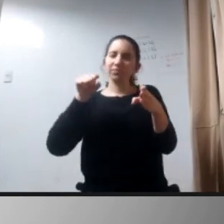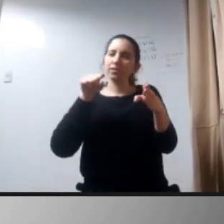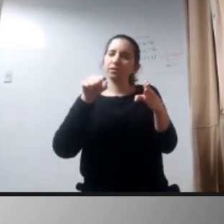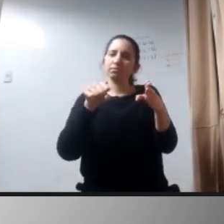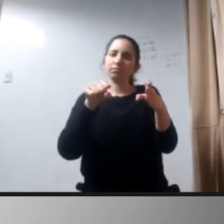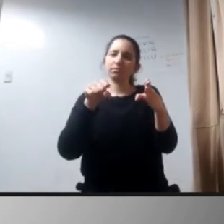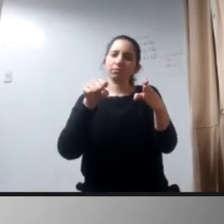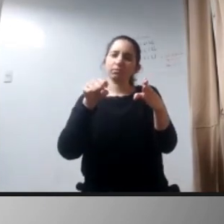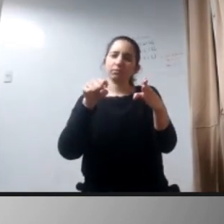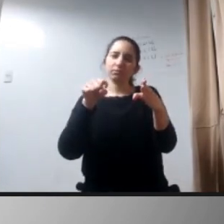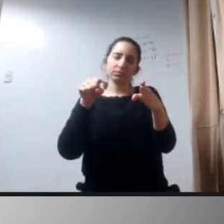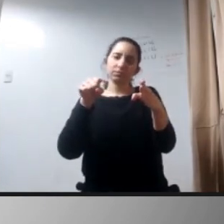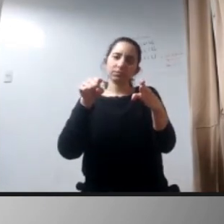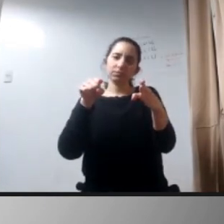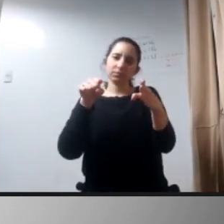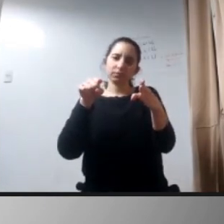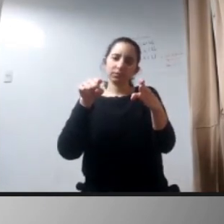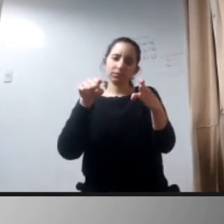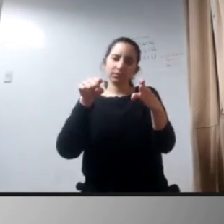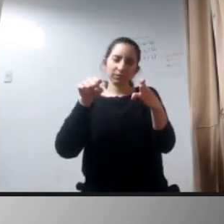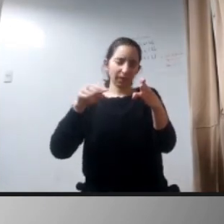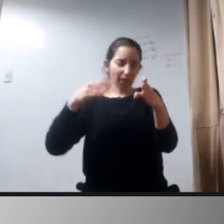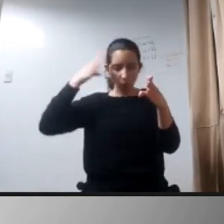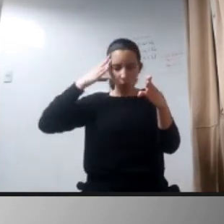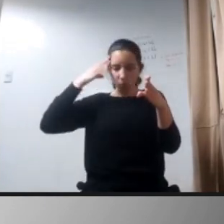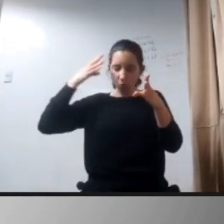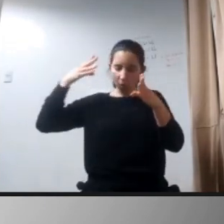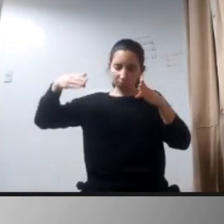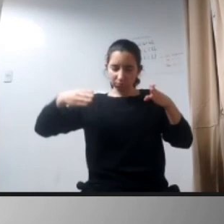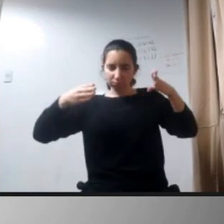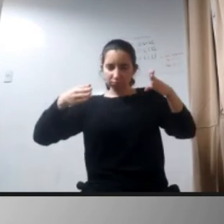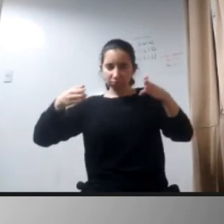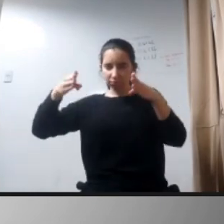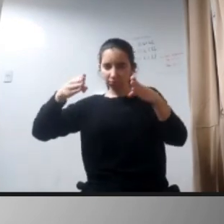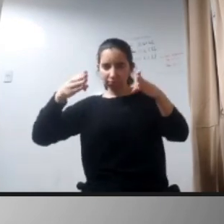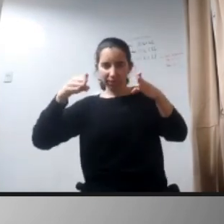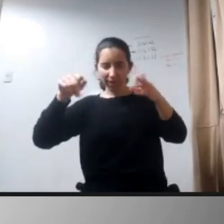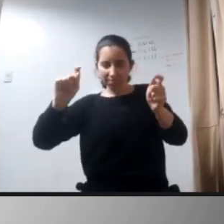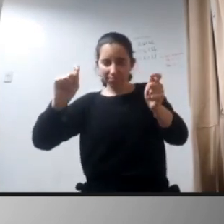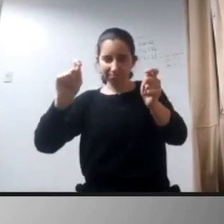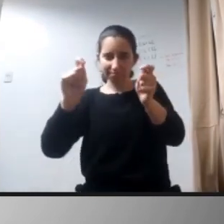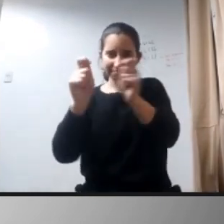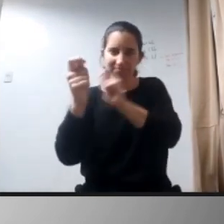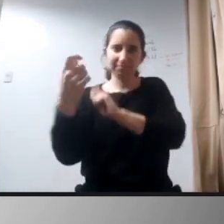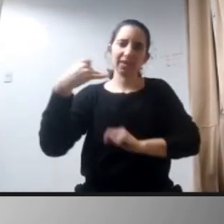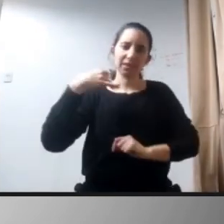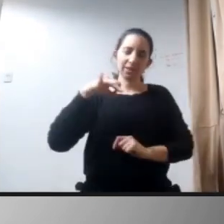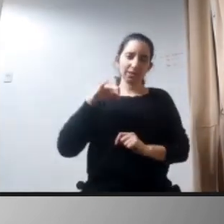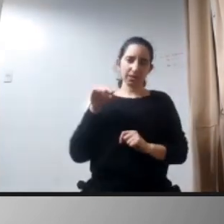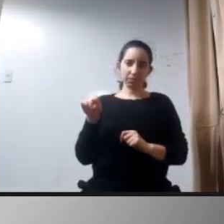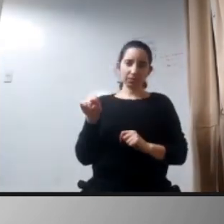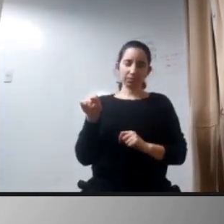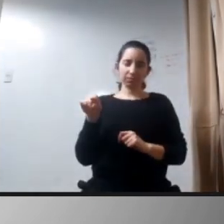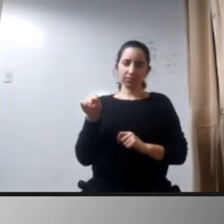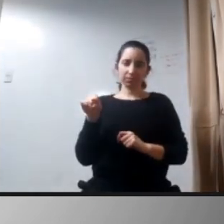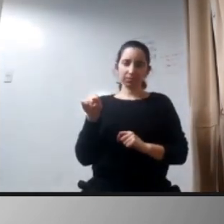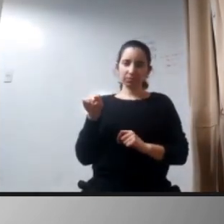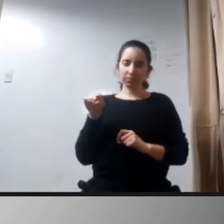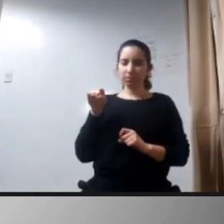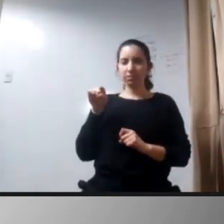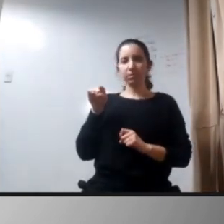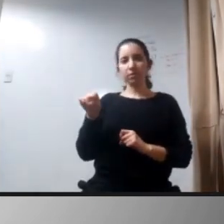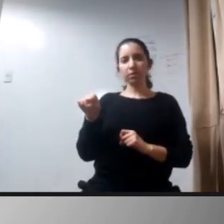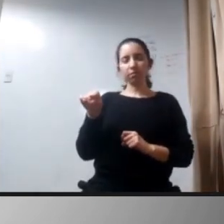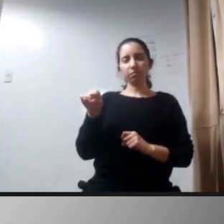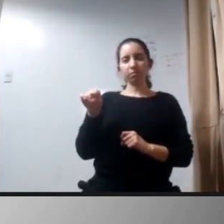produciendo modificaciones en esas configuraciones culturales. Una de las configuraciones es esta de que de pronto es